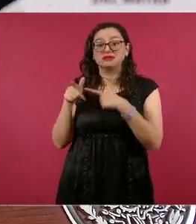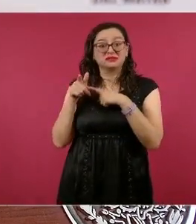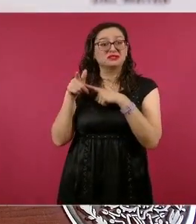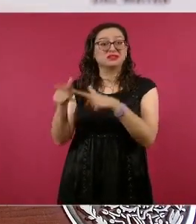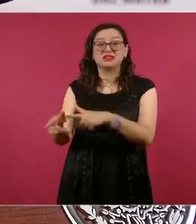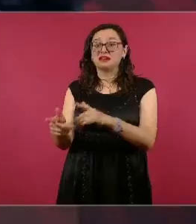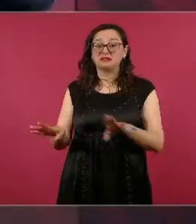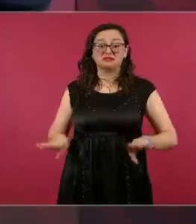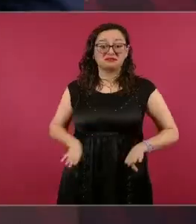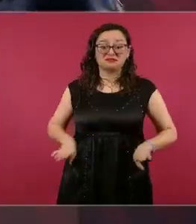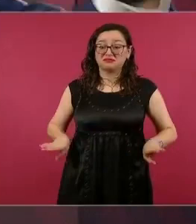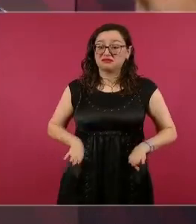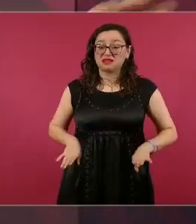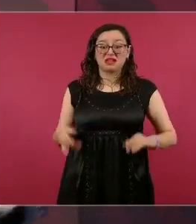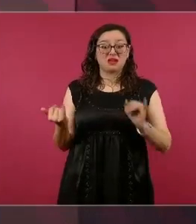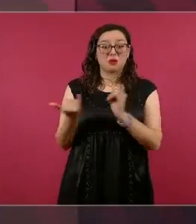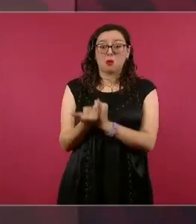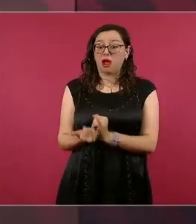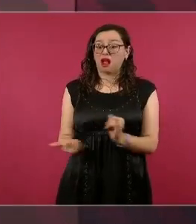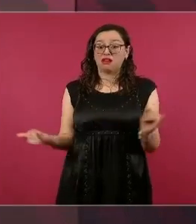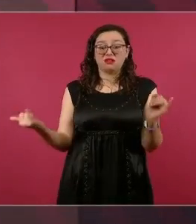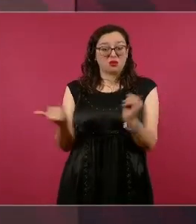Y igual.